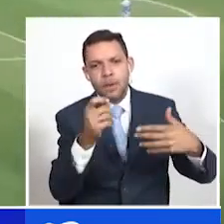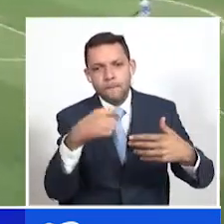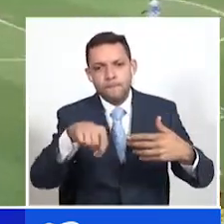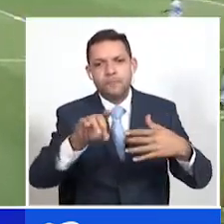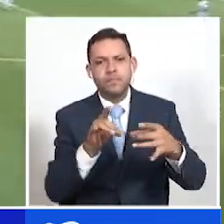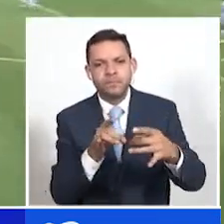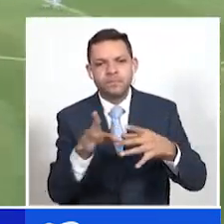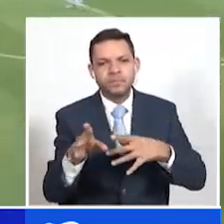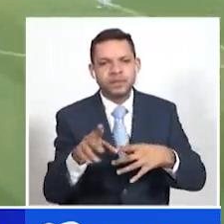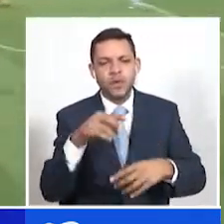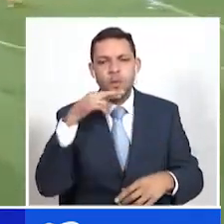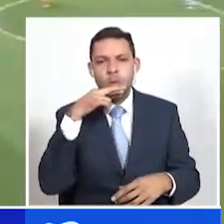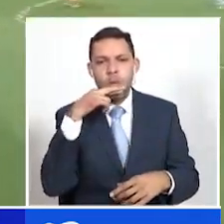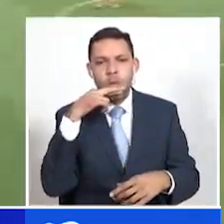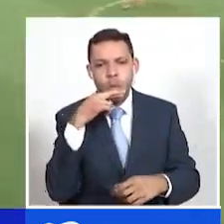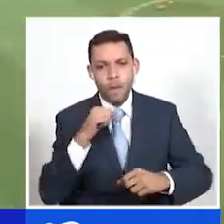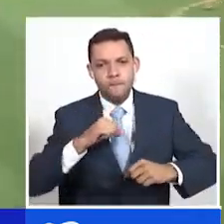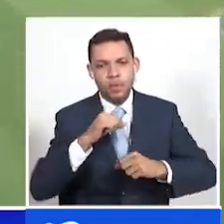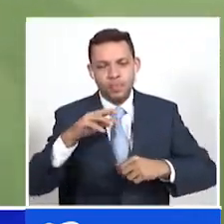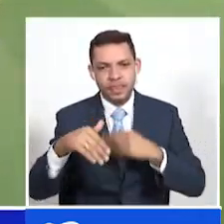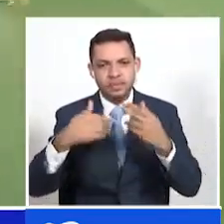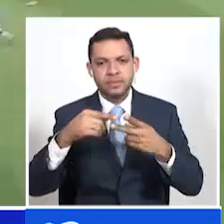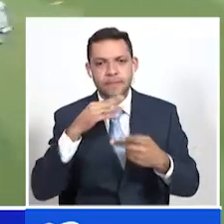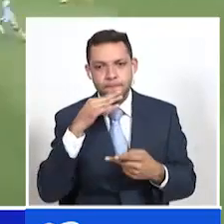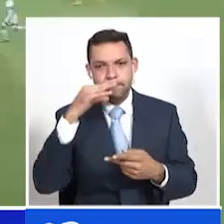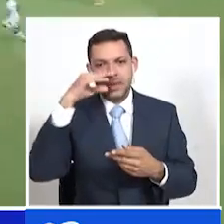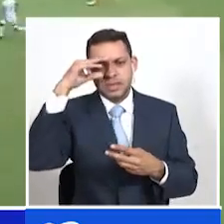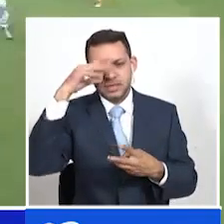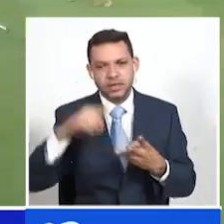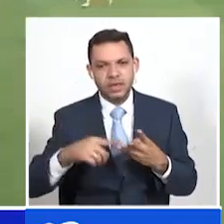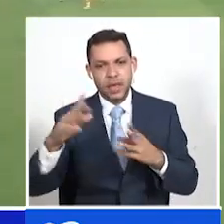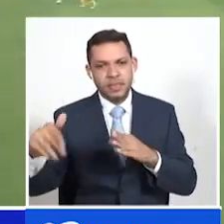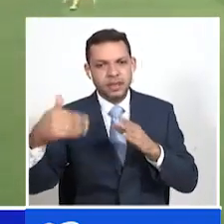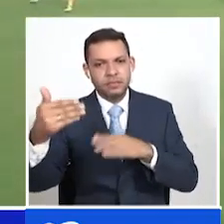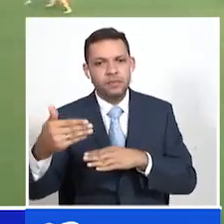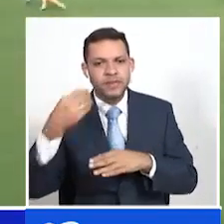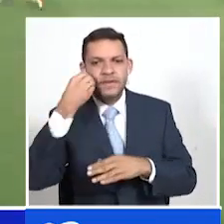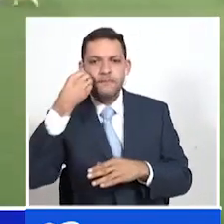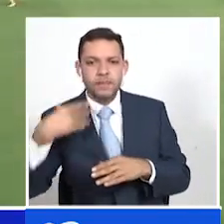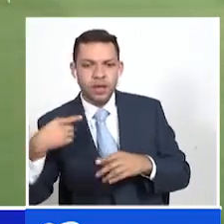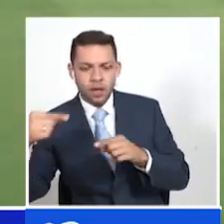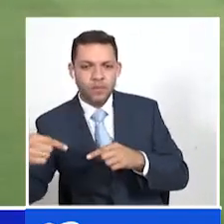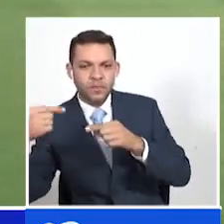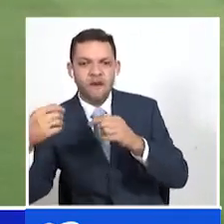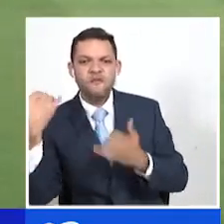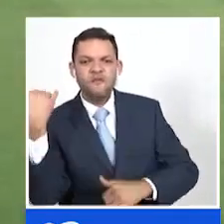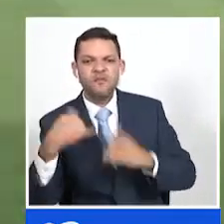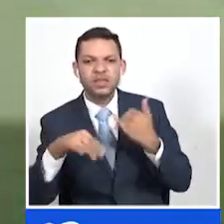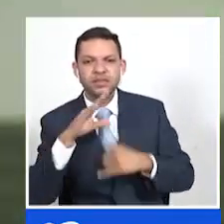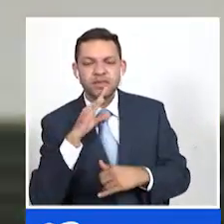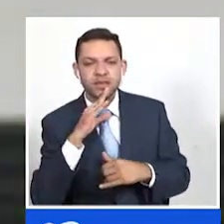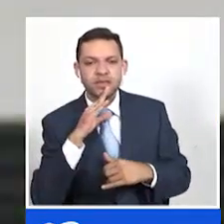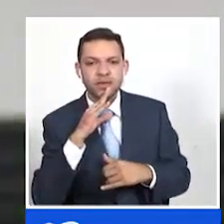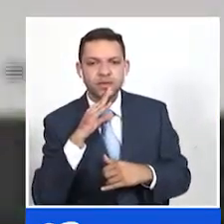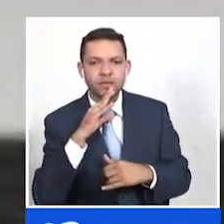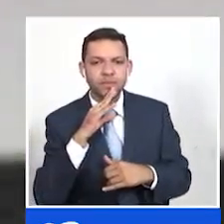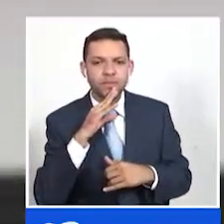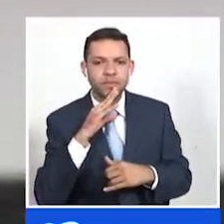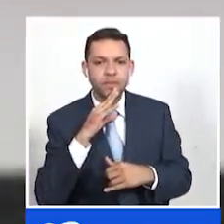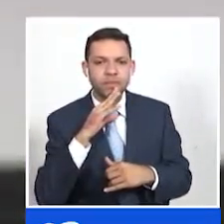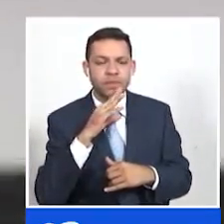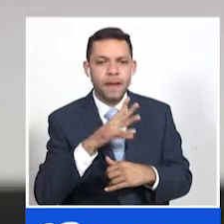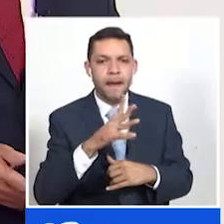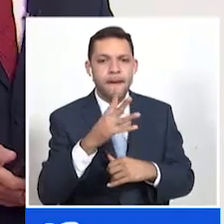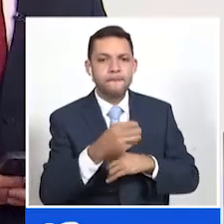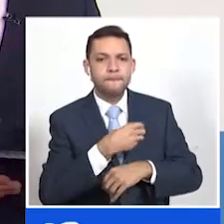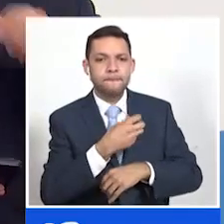visitará Santa Fe, luego recibirá al Medellín, posteriormente jugará frente a Envigado de visitante y finalizará de local frente al conjunto Deportivo